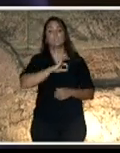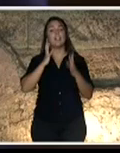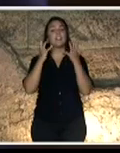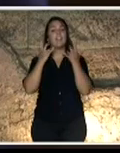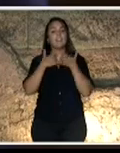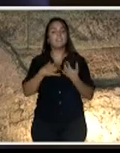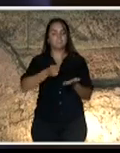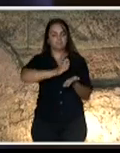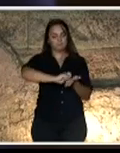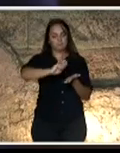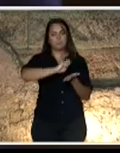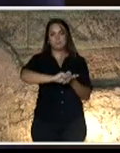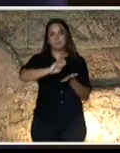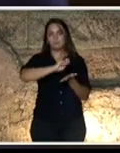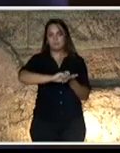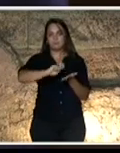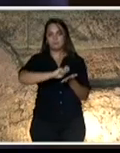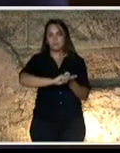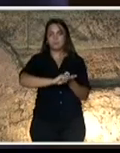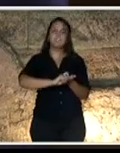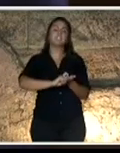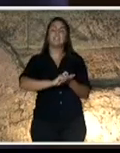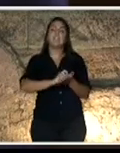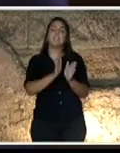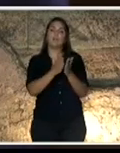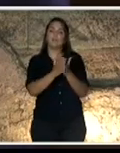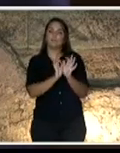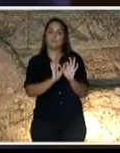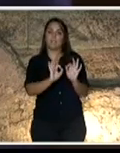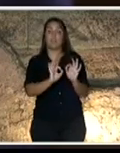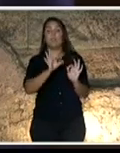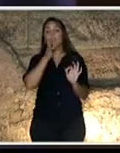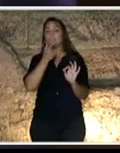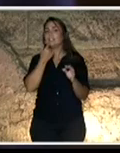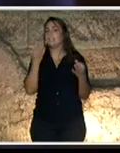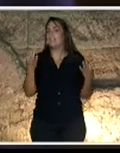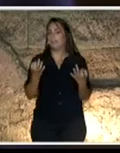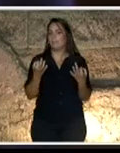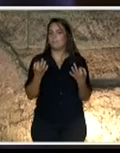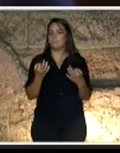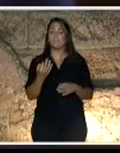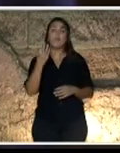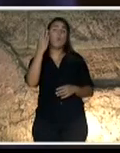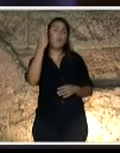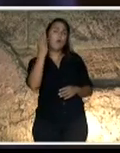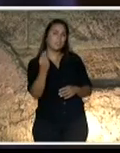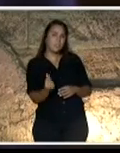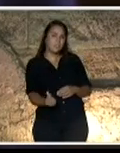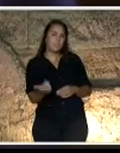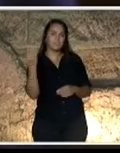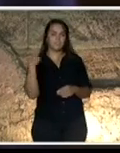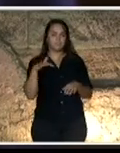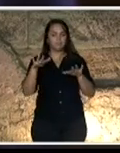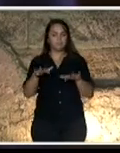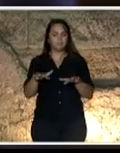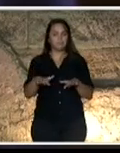Cervantes en los trabajos de Persiles y Sigismunda. Y dice: cuatro días estuvieron los